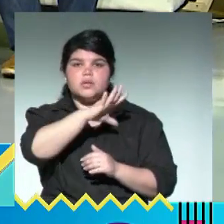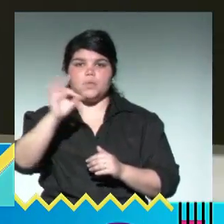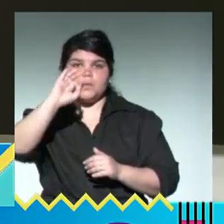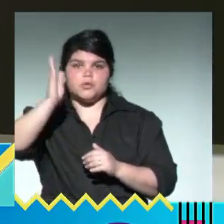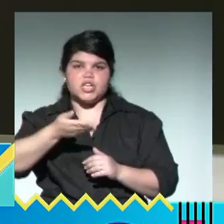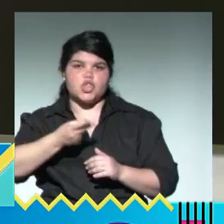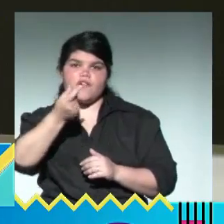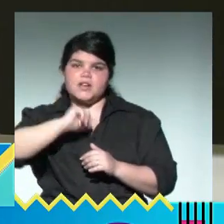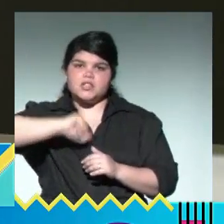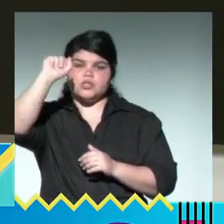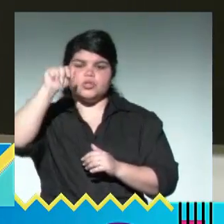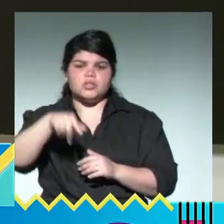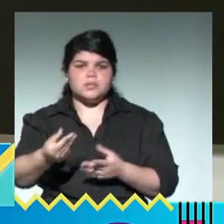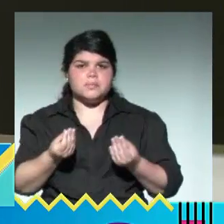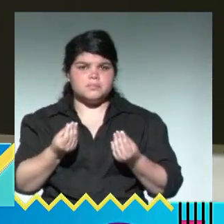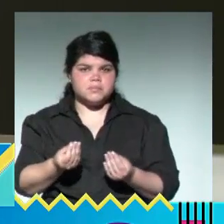50%.